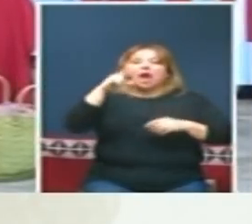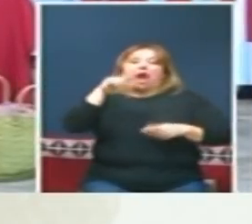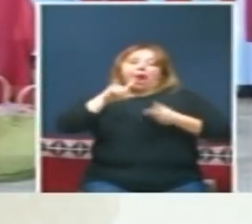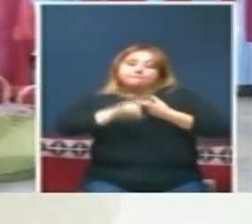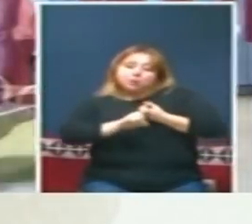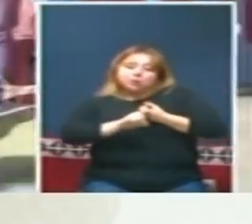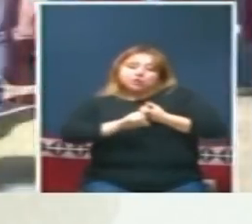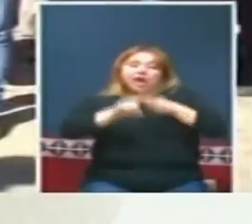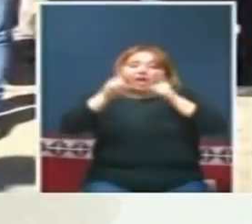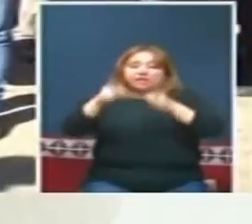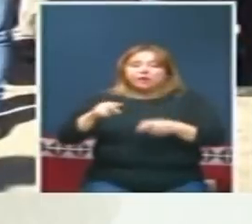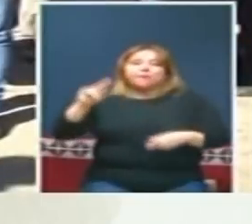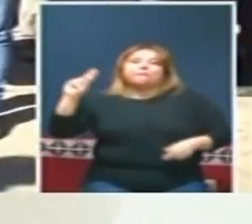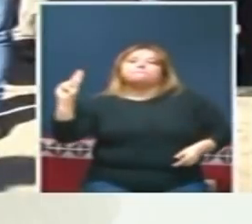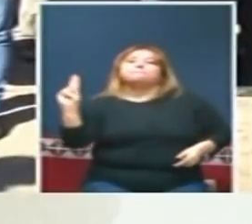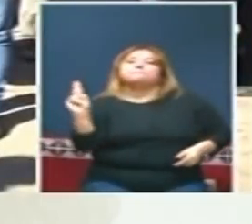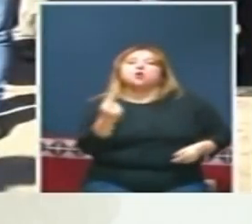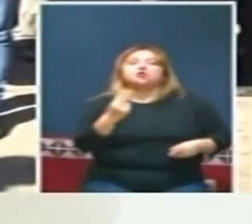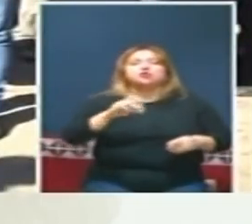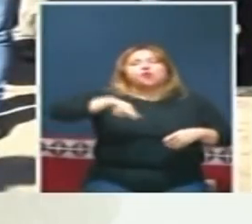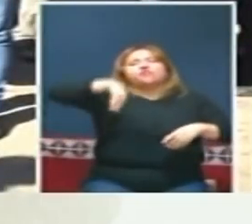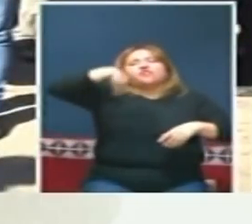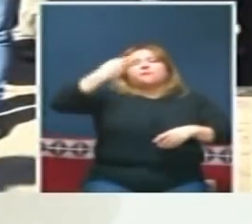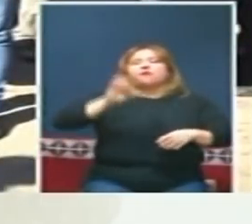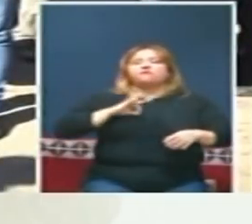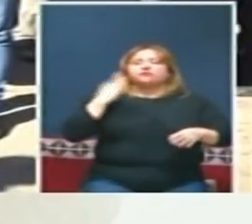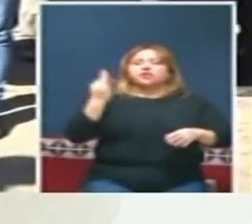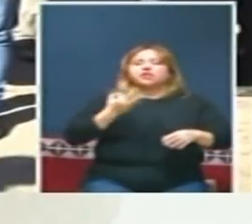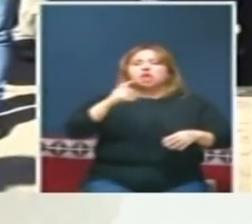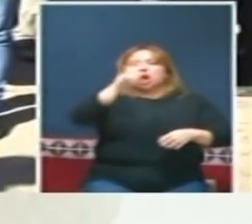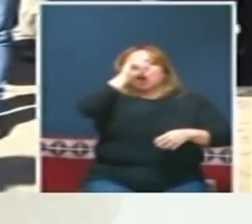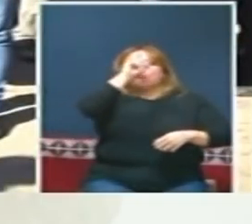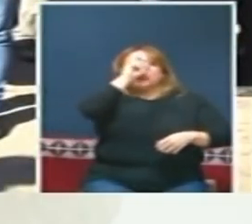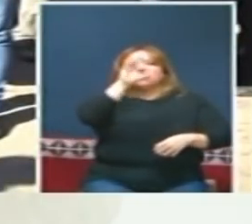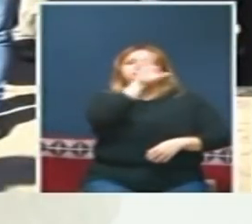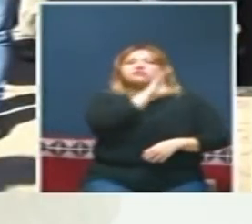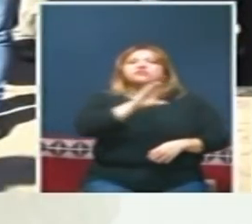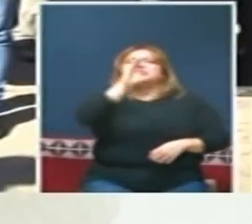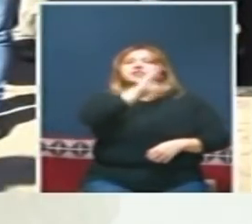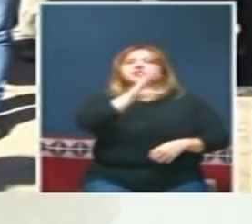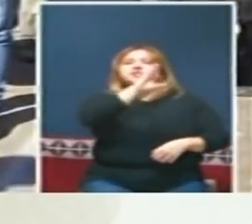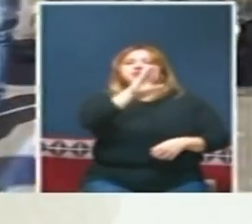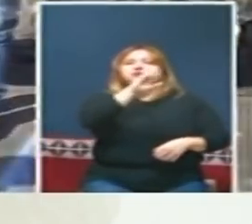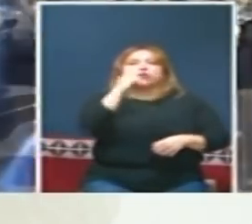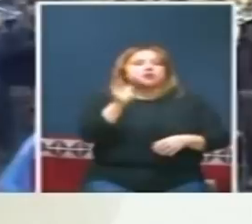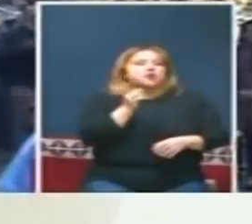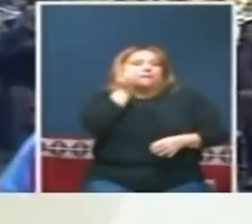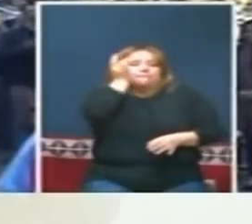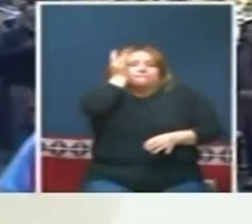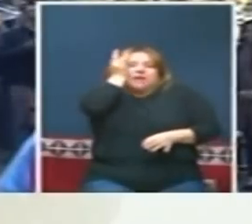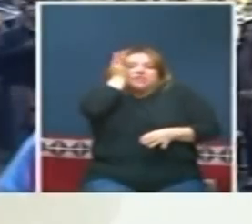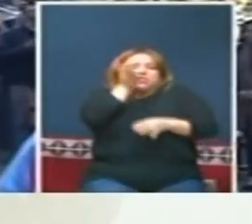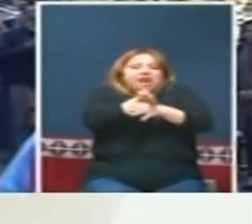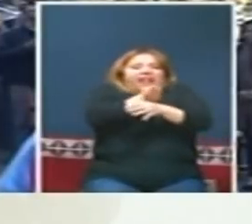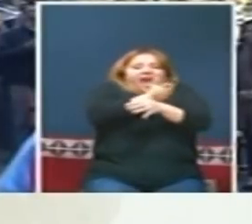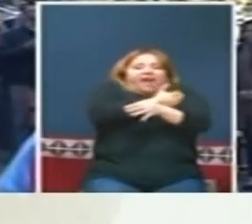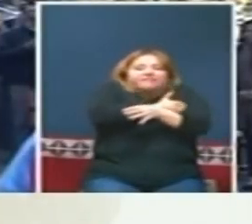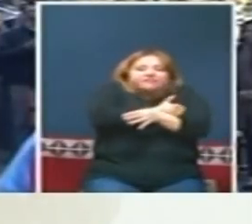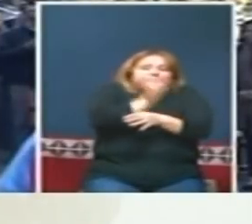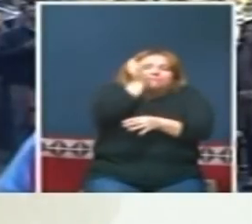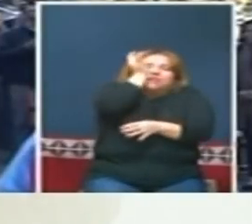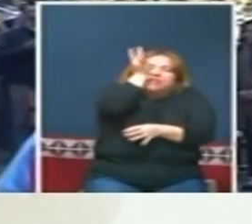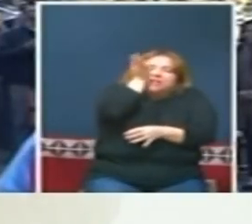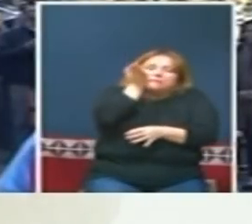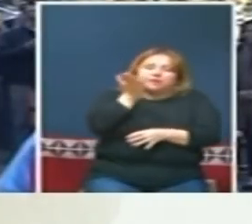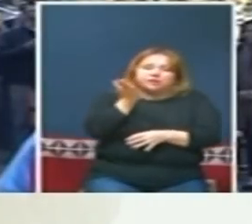Gravemente herido, murió horas más tarde en el hospital de Chilecito, no sin antes perdonar a sus asesinos y